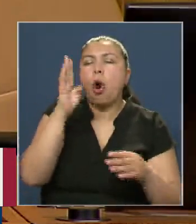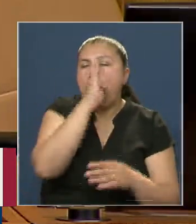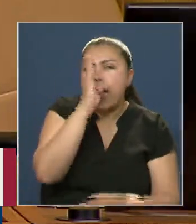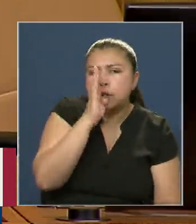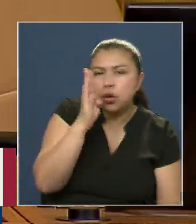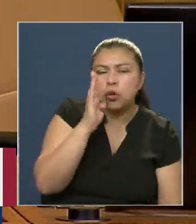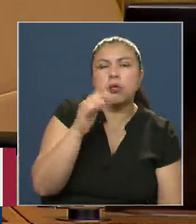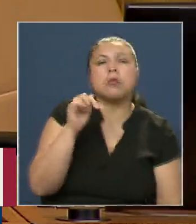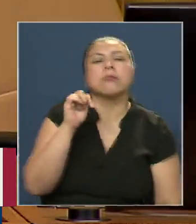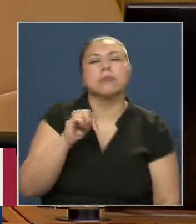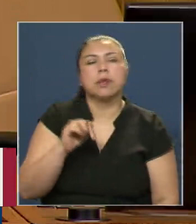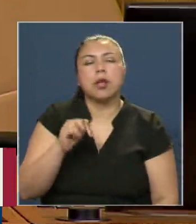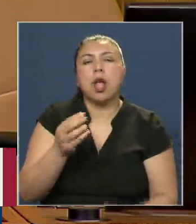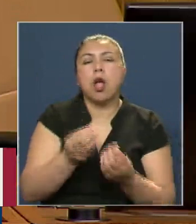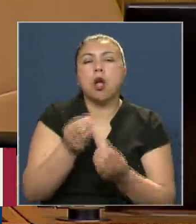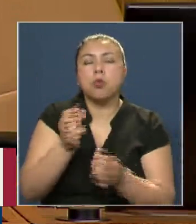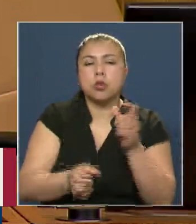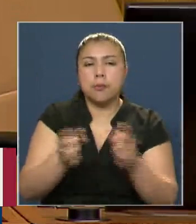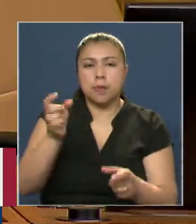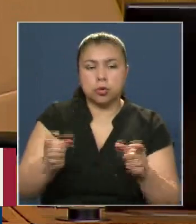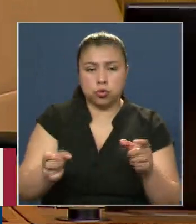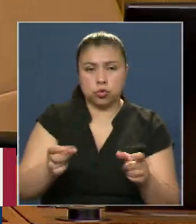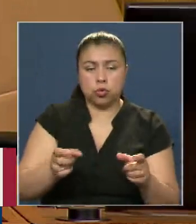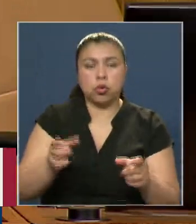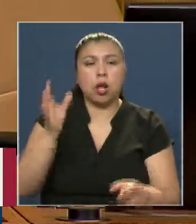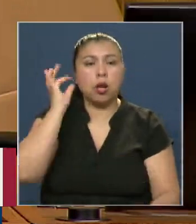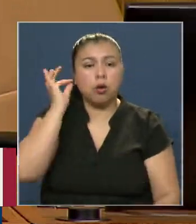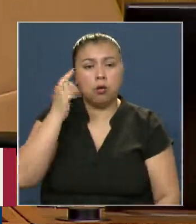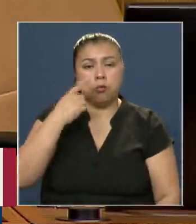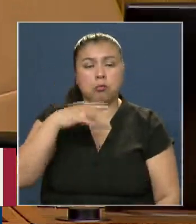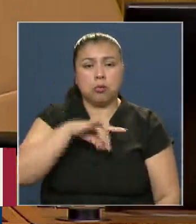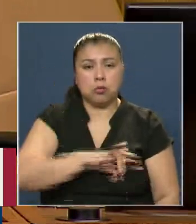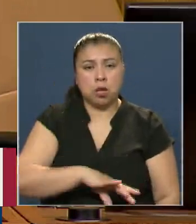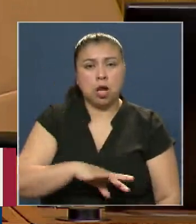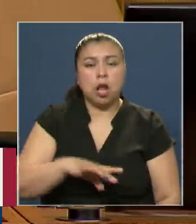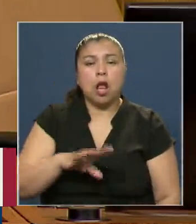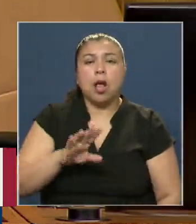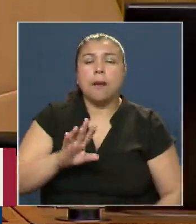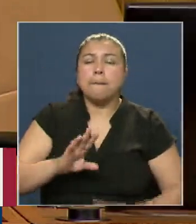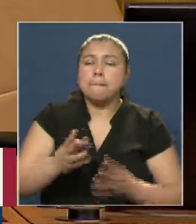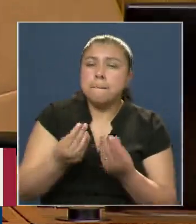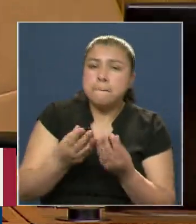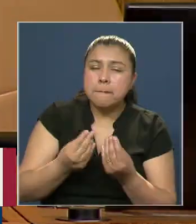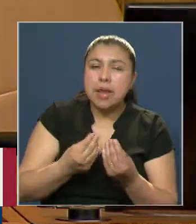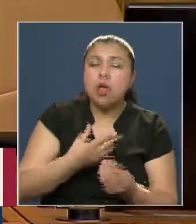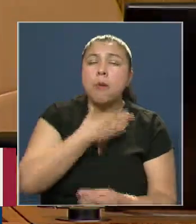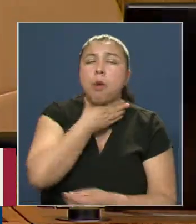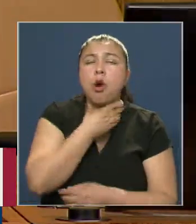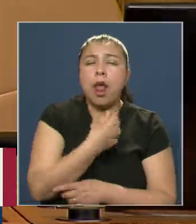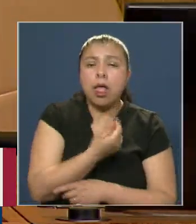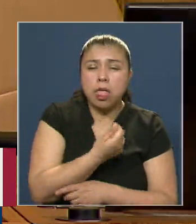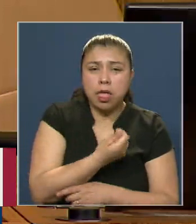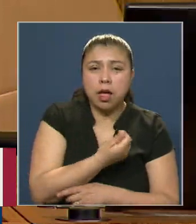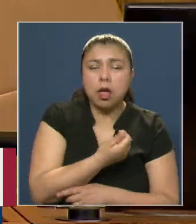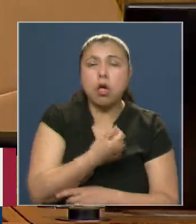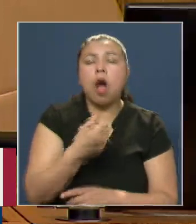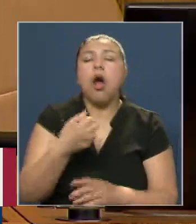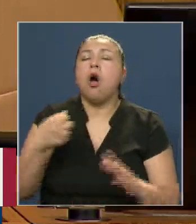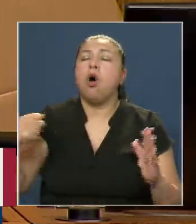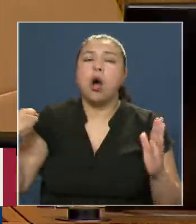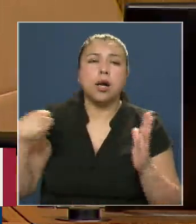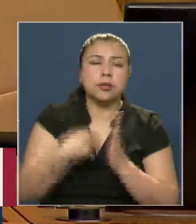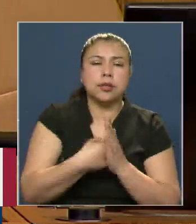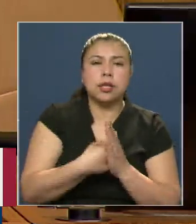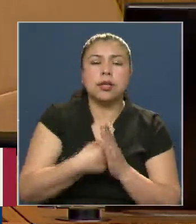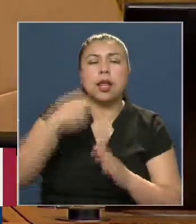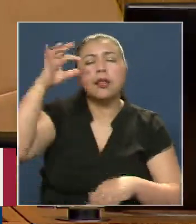que hoy miles de chilenos y chilenas tienen miedos que merman su calidad de vida. El miedo por las deudas, por sufrir un accidente, por